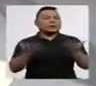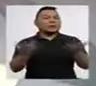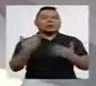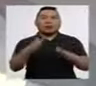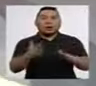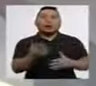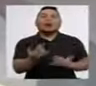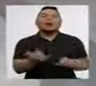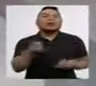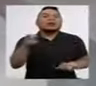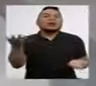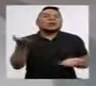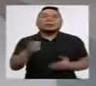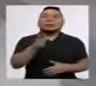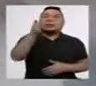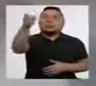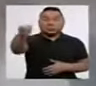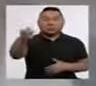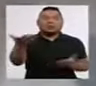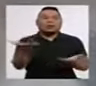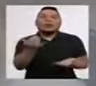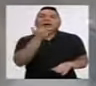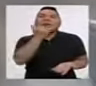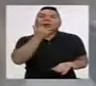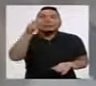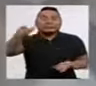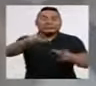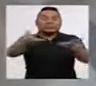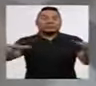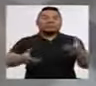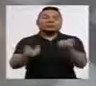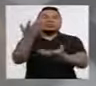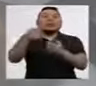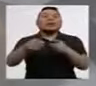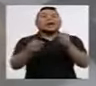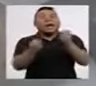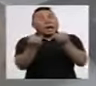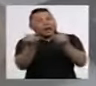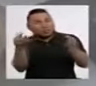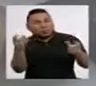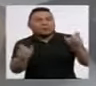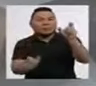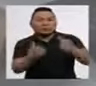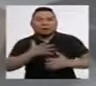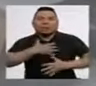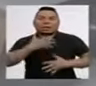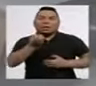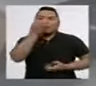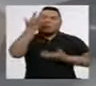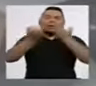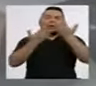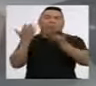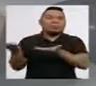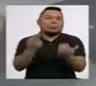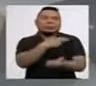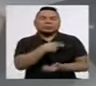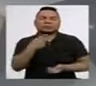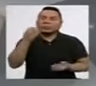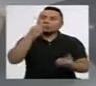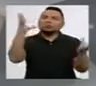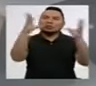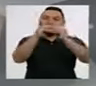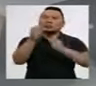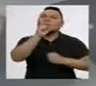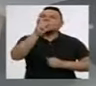Bien, ahora vamos a ir en directo para saber cuál es la situación de las personas que han podido ser afectadas por este tóxico. Manuel Ígreda, buenas noches.